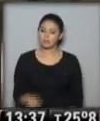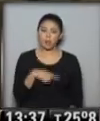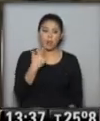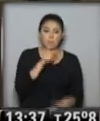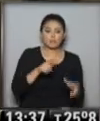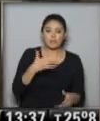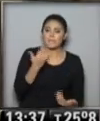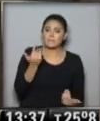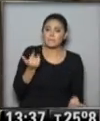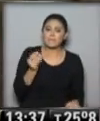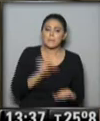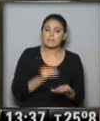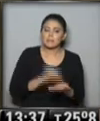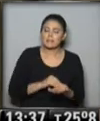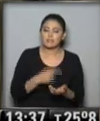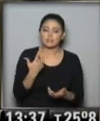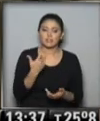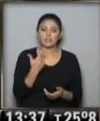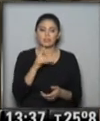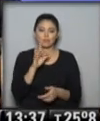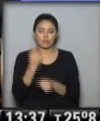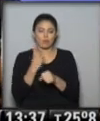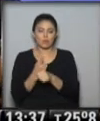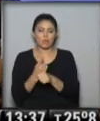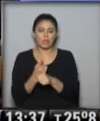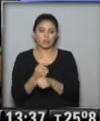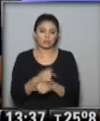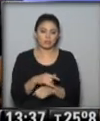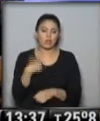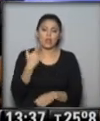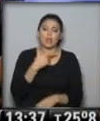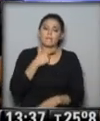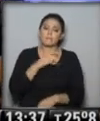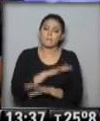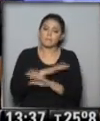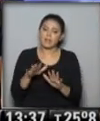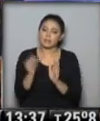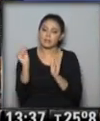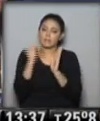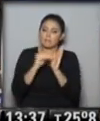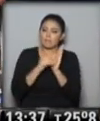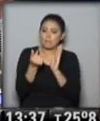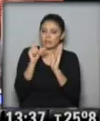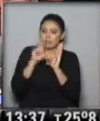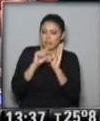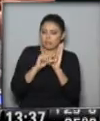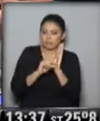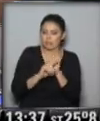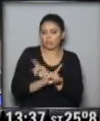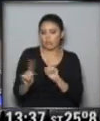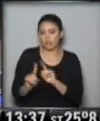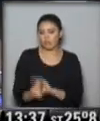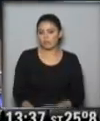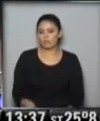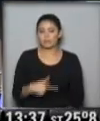esas expectativas son las de una gran parte de la sociedad europea basta de ajustes es basta de ajuste que el ministro de economía acaba de